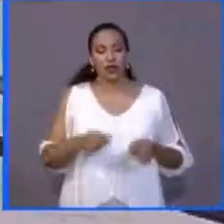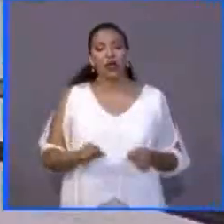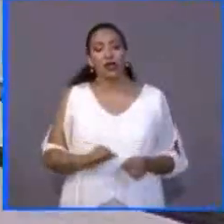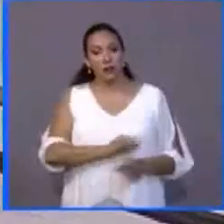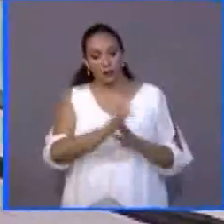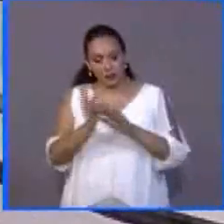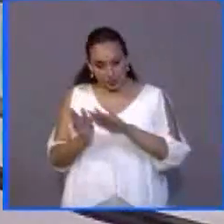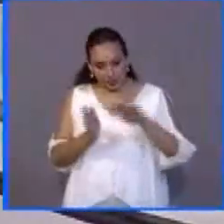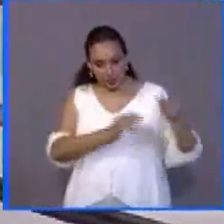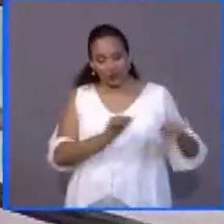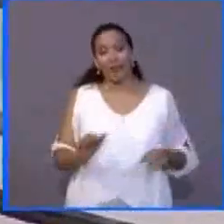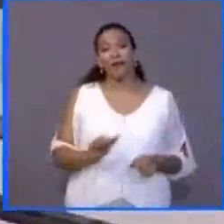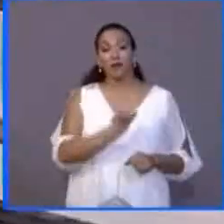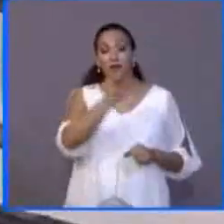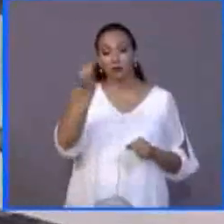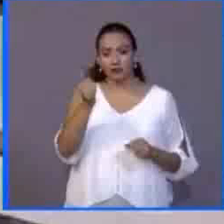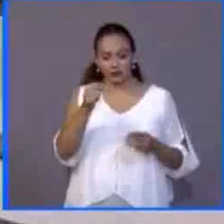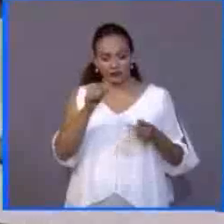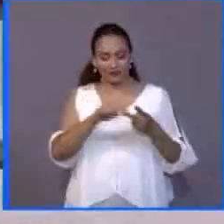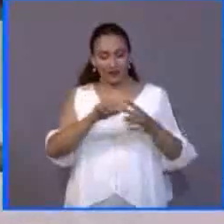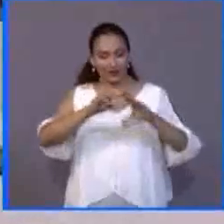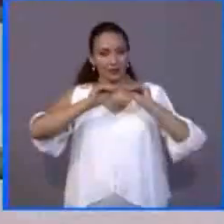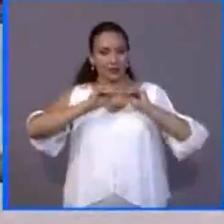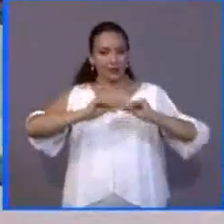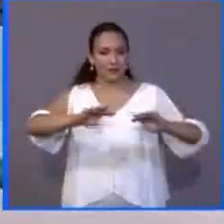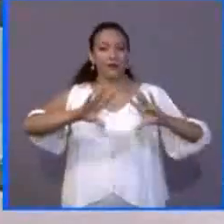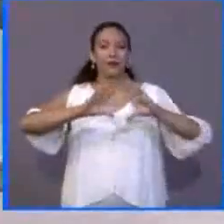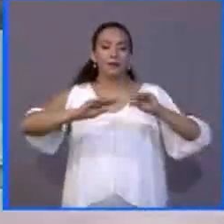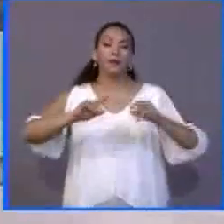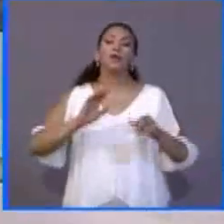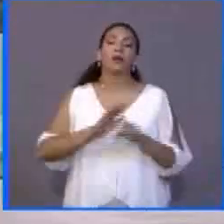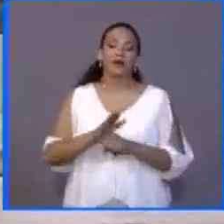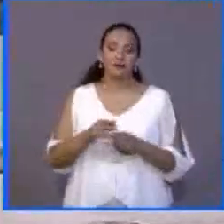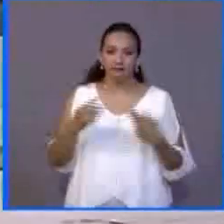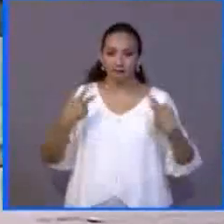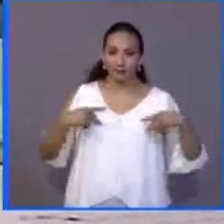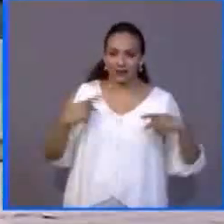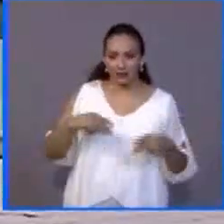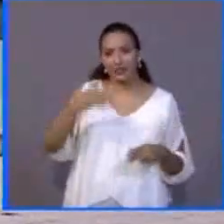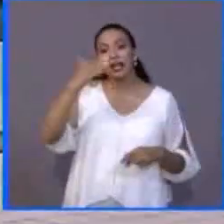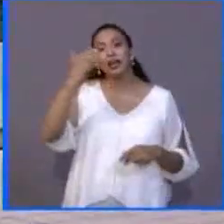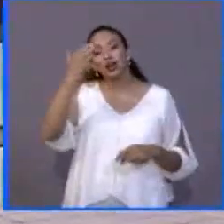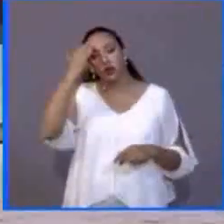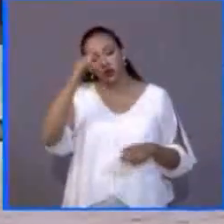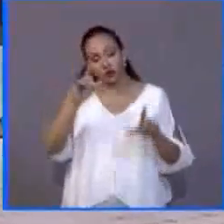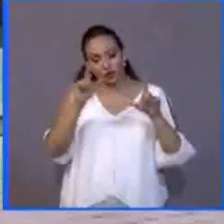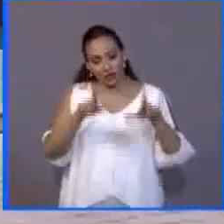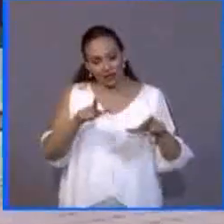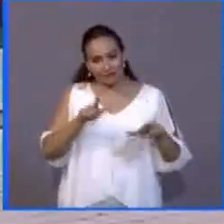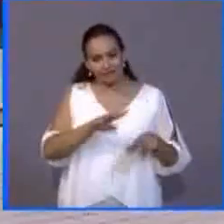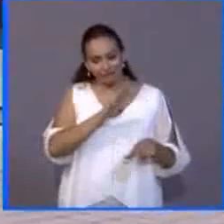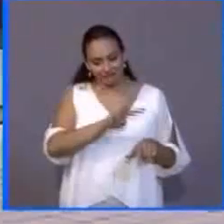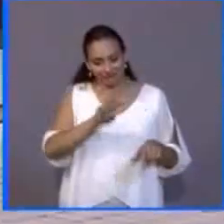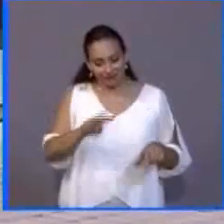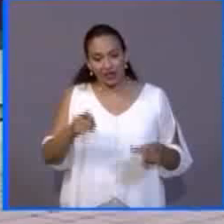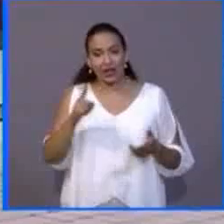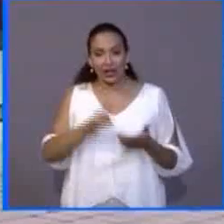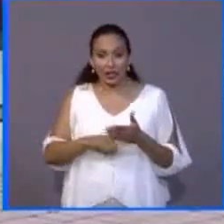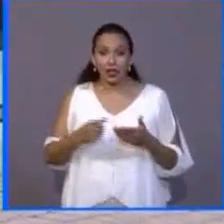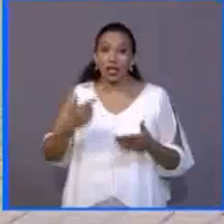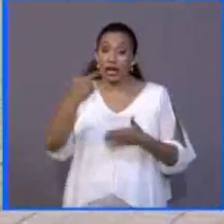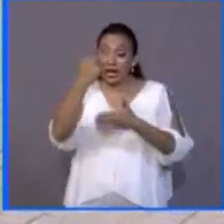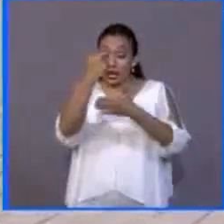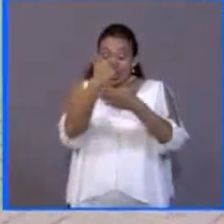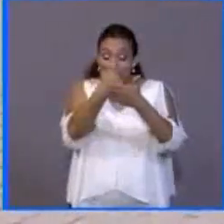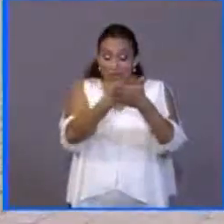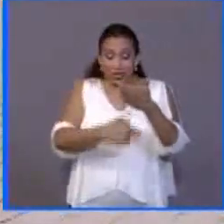segunda línea temática fomentará en la ciudadanía el interés por conocer el micrositio en el que se incluirá a todas las personas